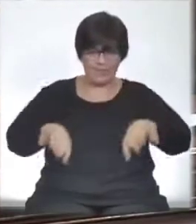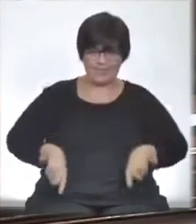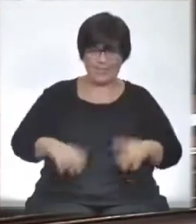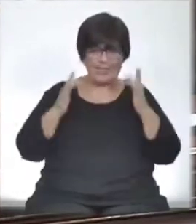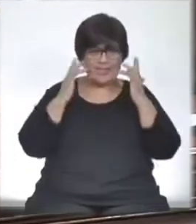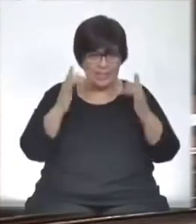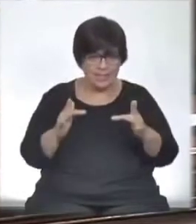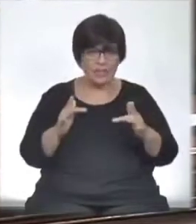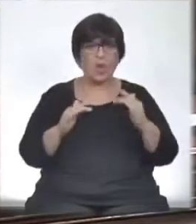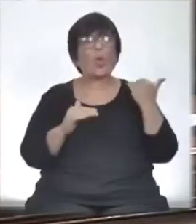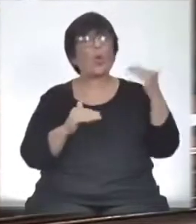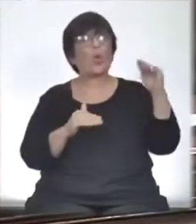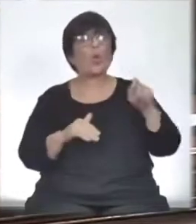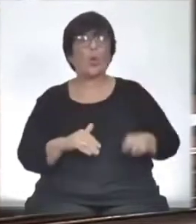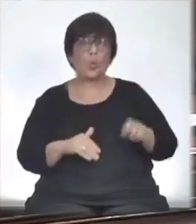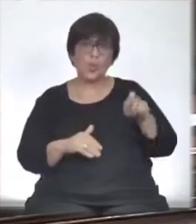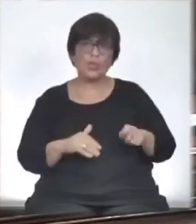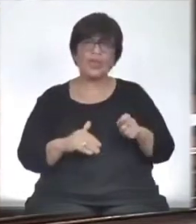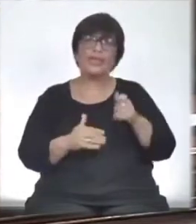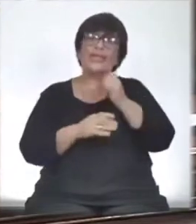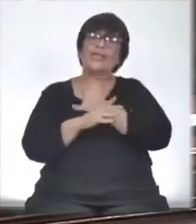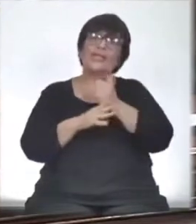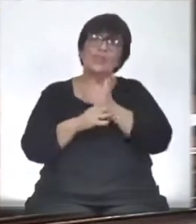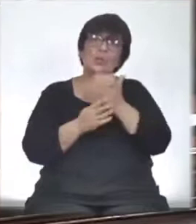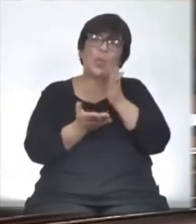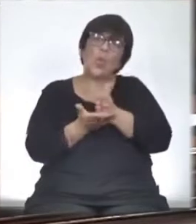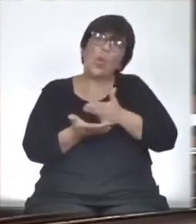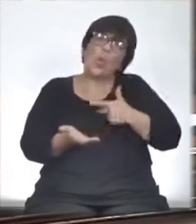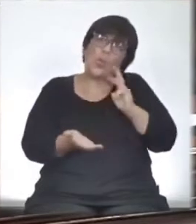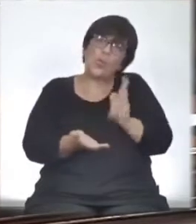Corte de Justicia, al Instituto de Derechos Humanos